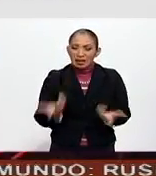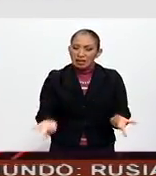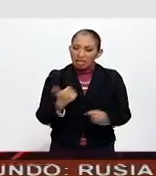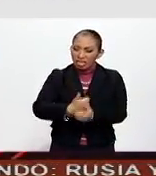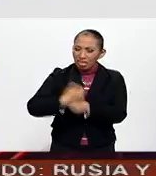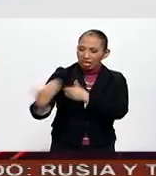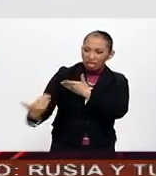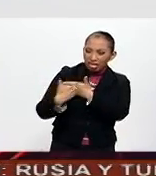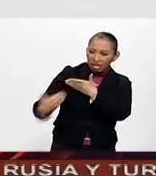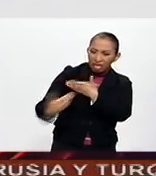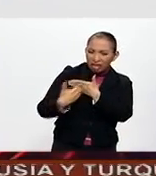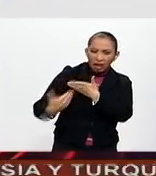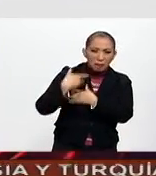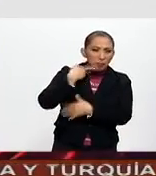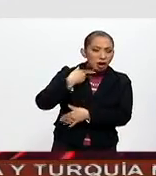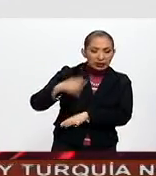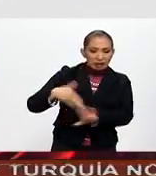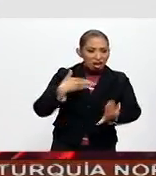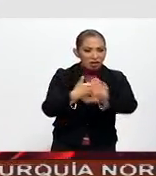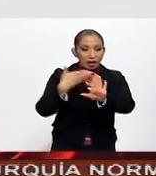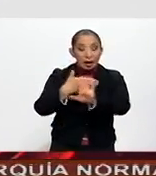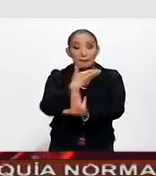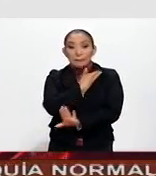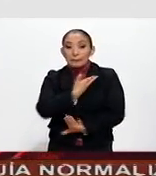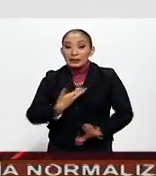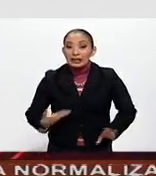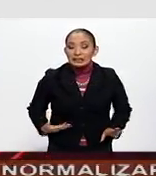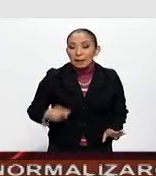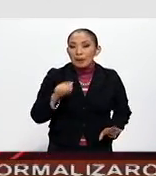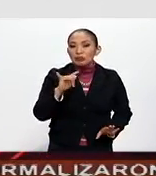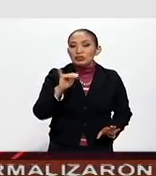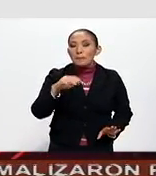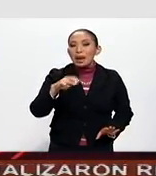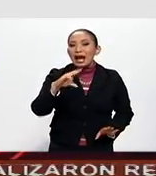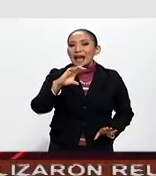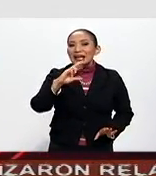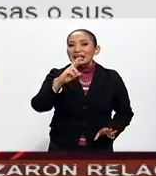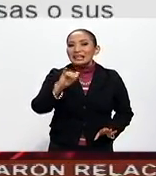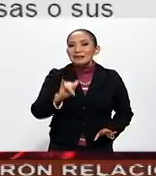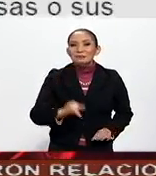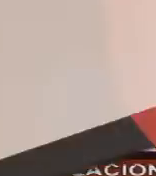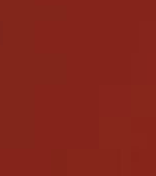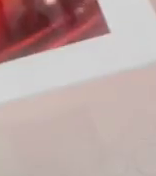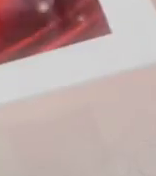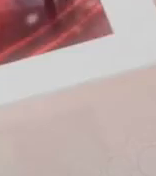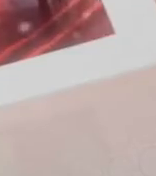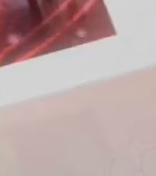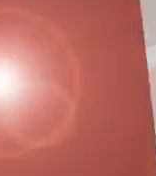una persecución política y arremetió contra el presidente Mauricio Macri.